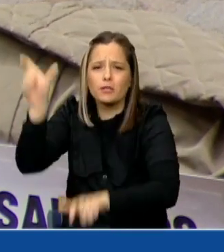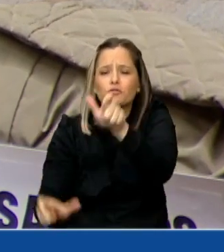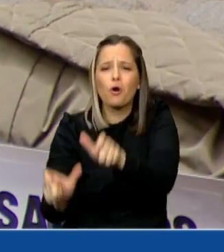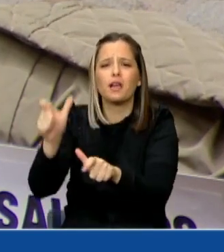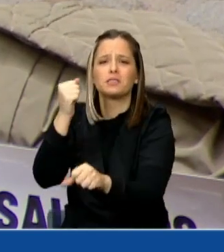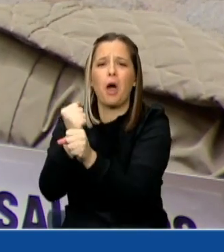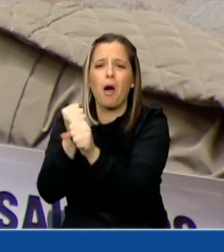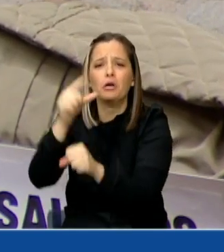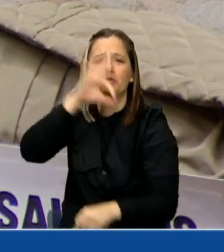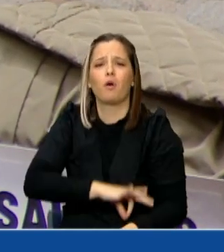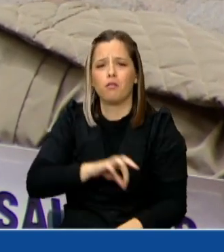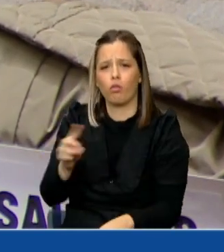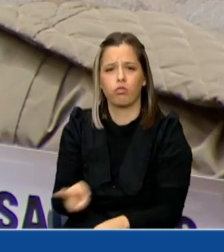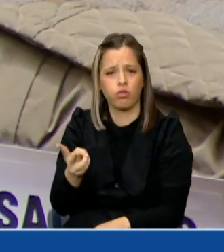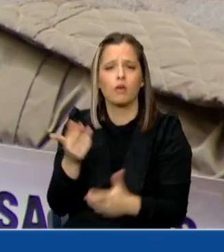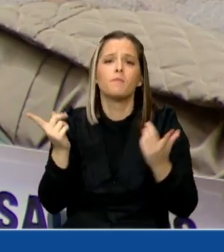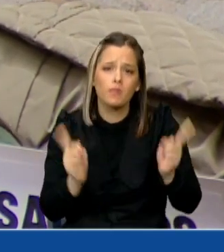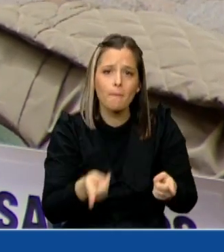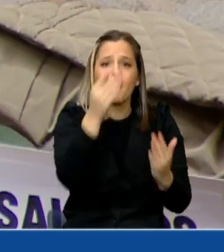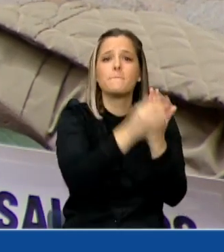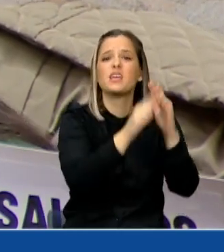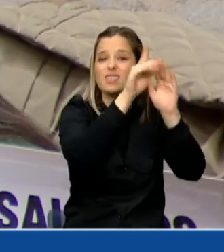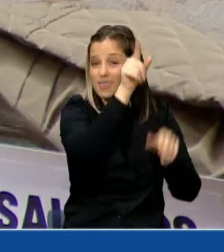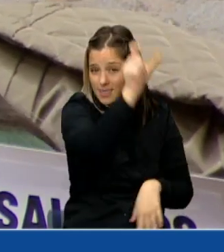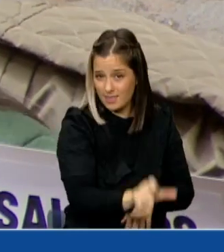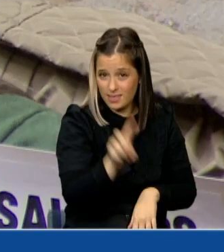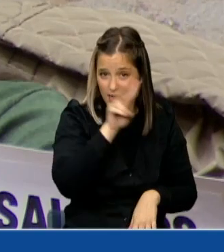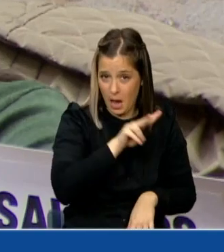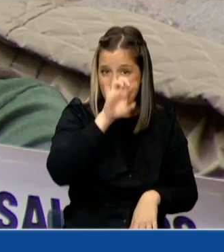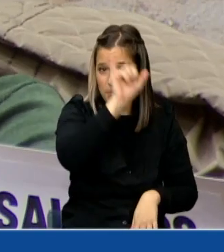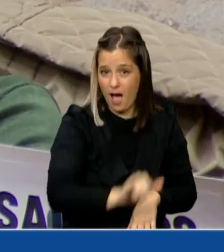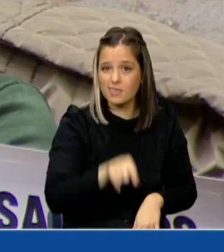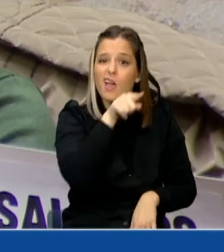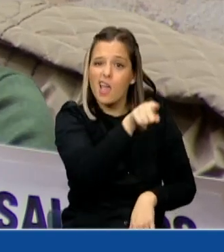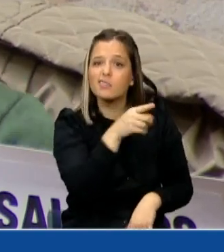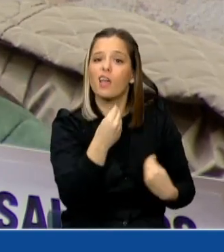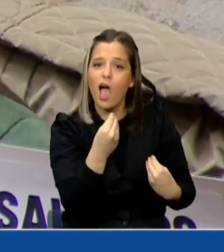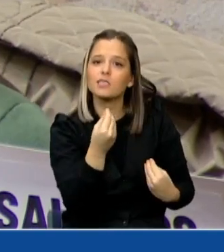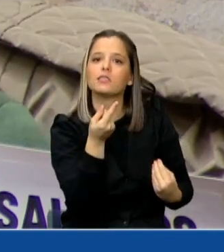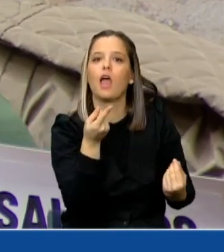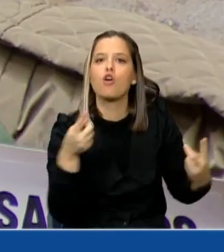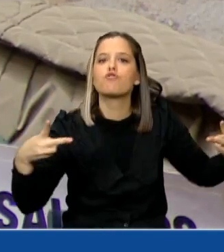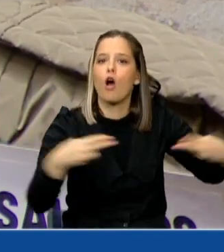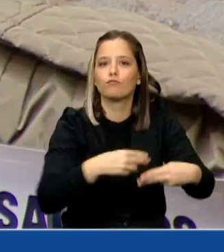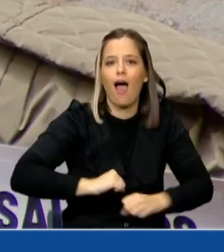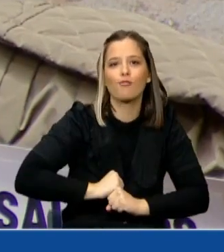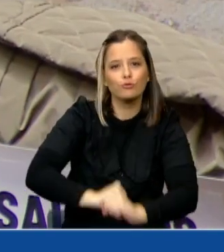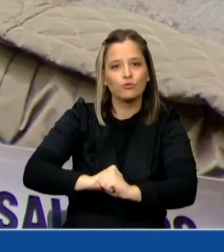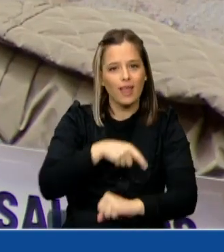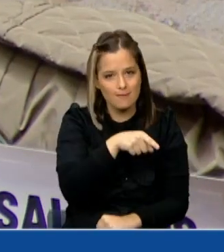que se enfrentan a Tolosa Paz, una ministra que ajusta, que recorta la comida en los comedores. Pregunto, ¿este es el plan